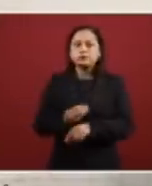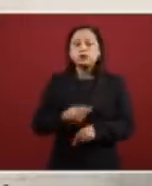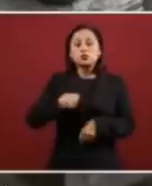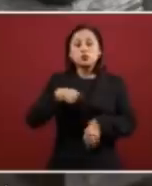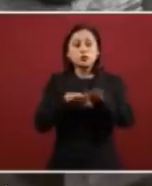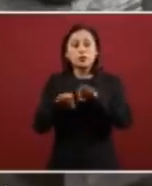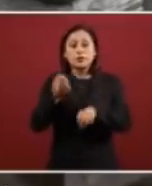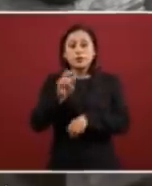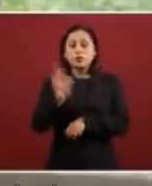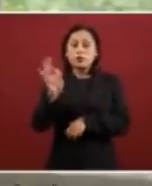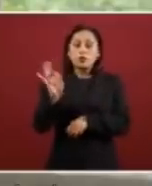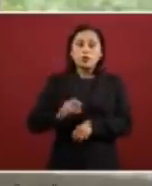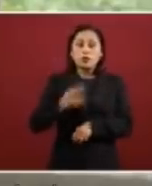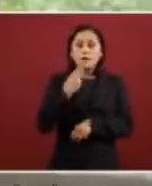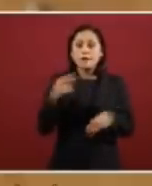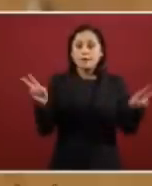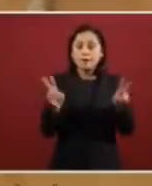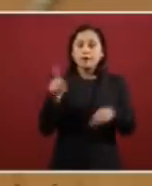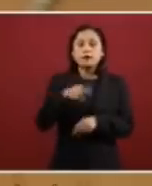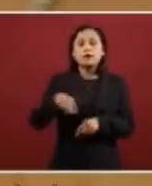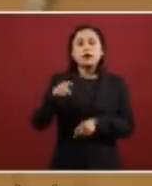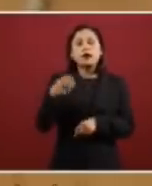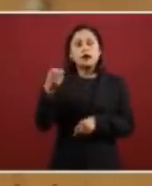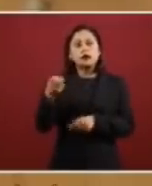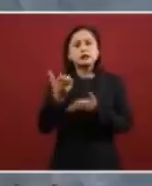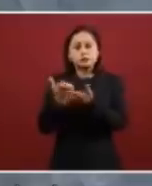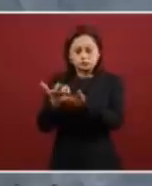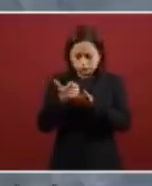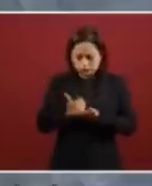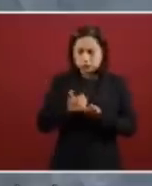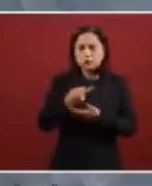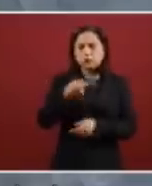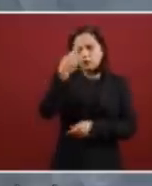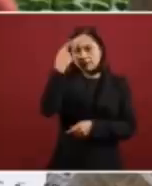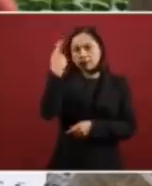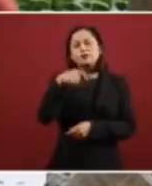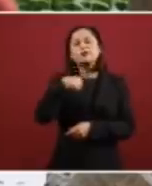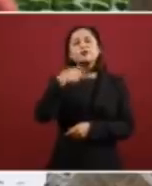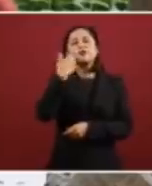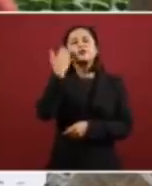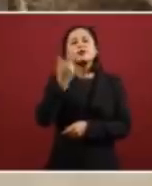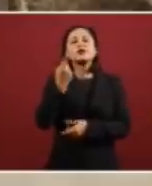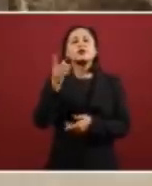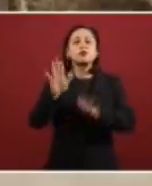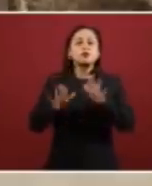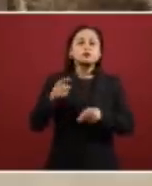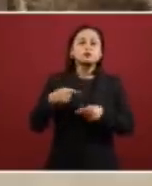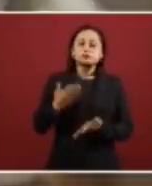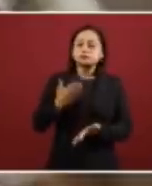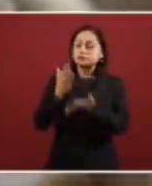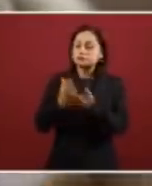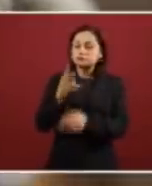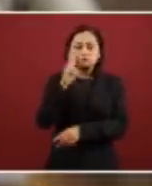solamente es algo económico cambio emocional llegará en millonario hoy llegará mi apiario y ver que están bien